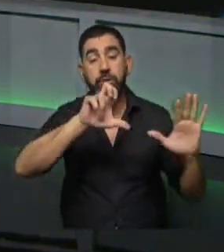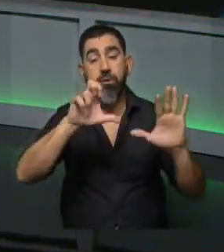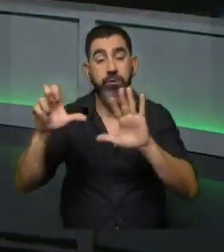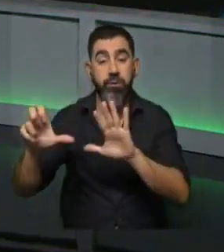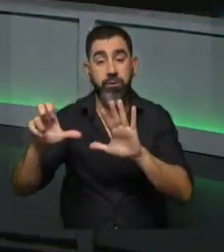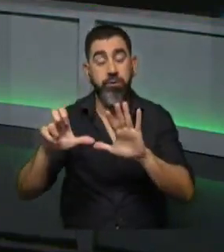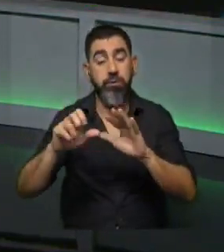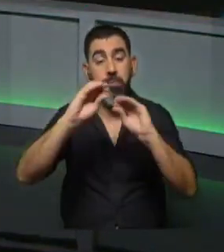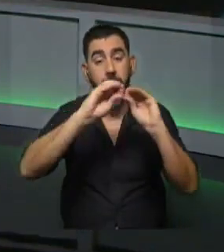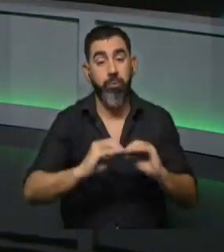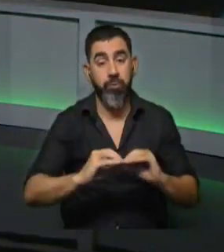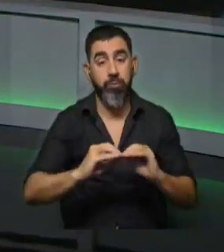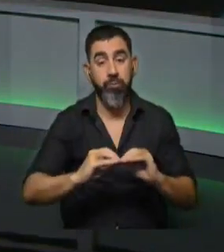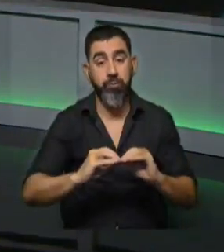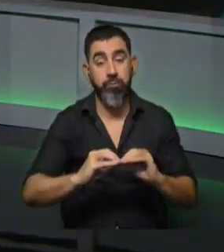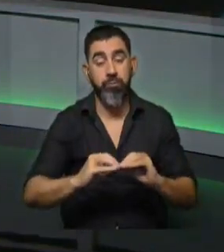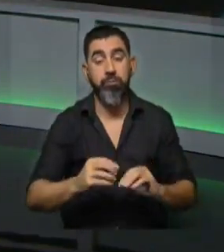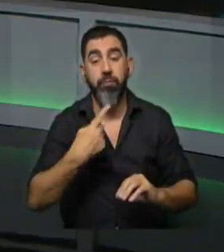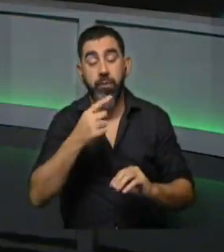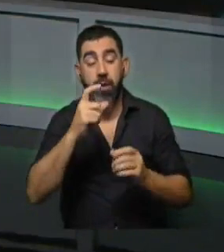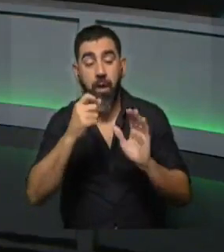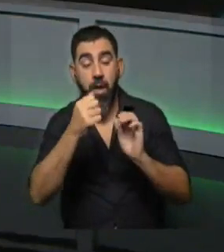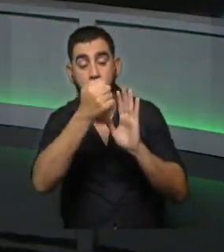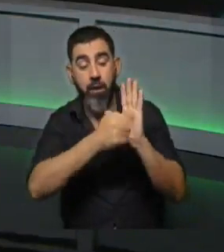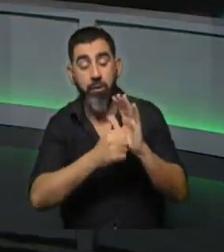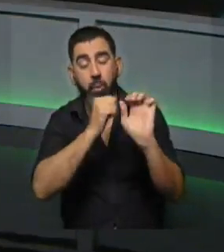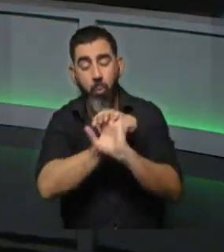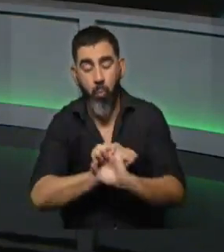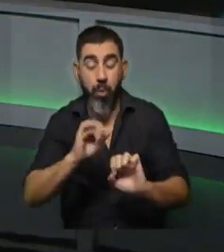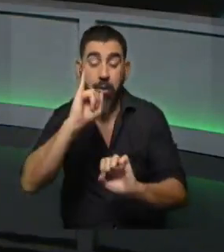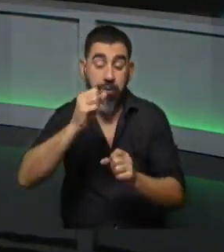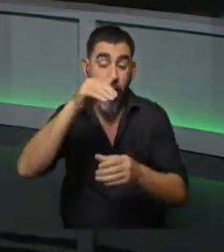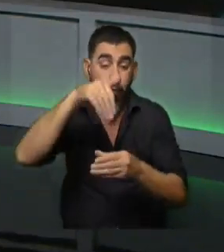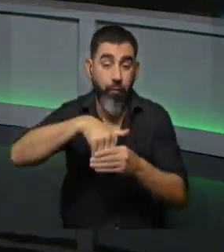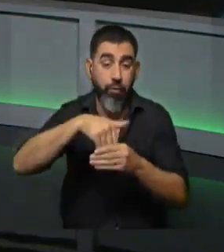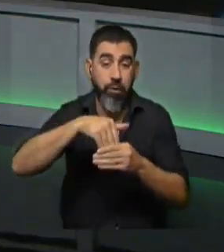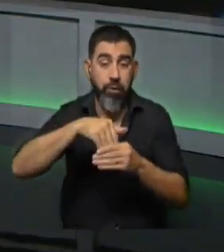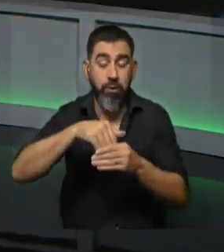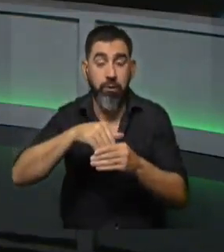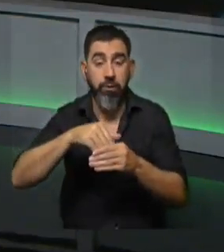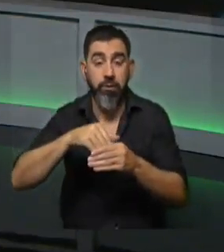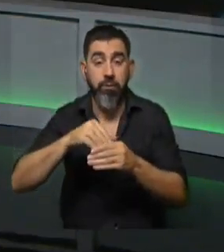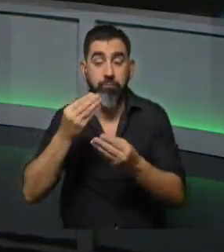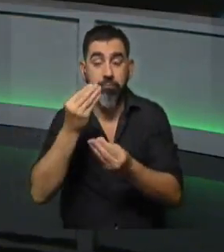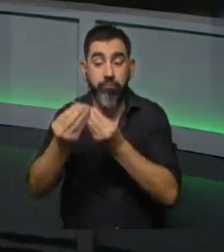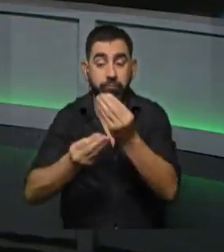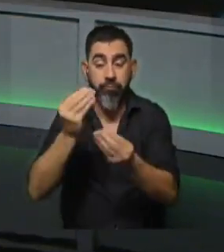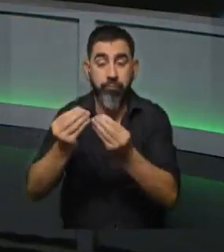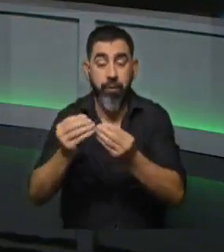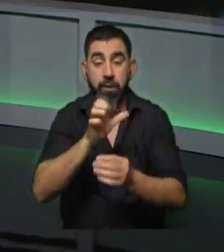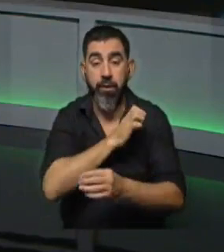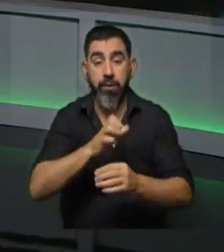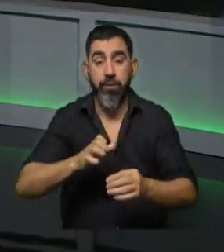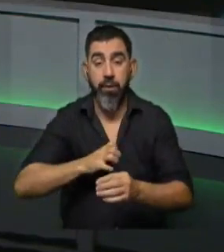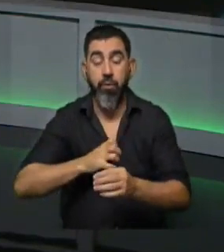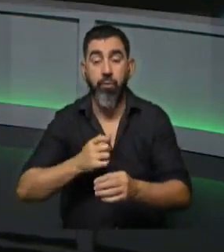de la rendición de cuentas según el gremio este artículo permitiría en el caso de ser votado la regularización de ingresos al Estado